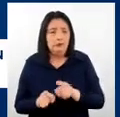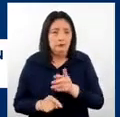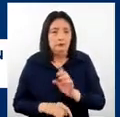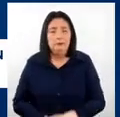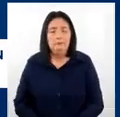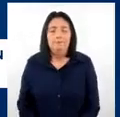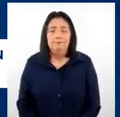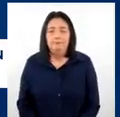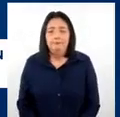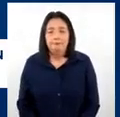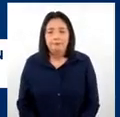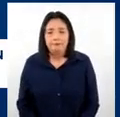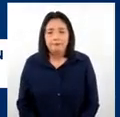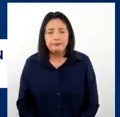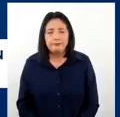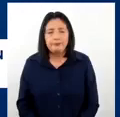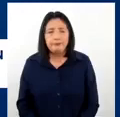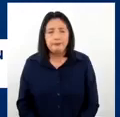aspectos.